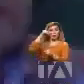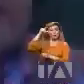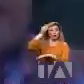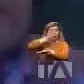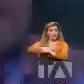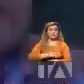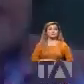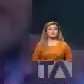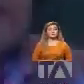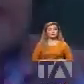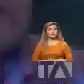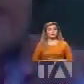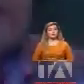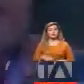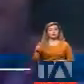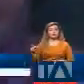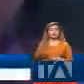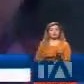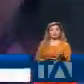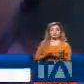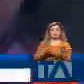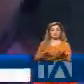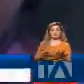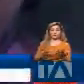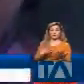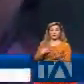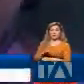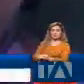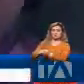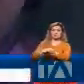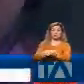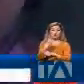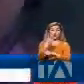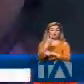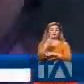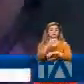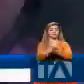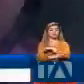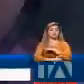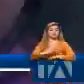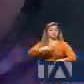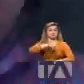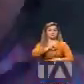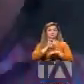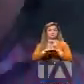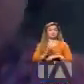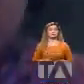gabinete. Ahora la entrega de Pablo Romero está entre la sede judicial y diplomática de ambos países. Dayana Monroy, 24 horas.